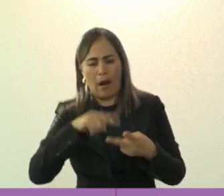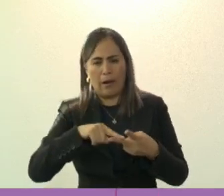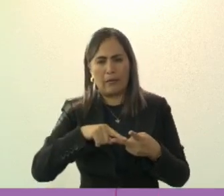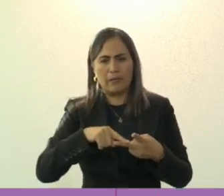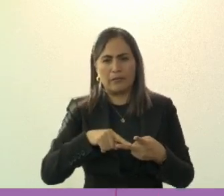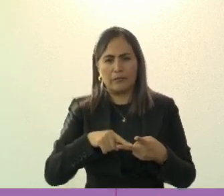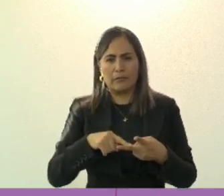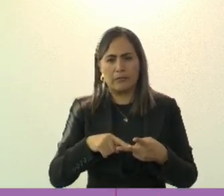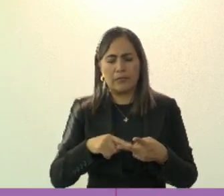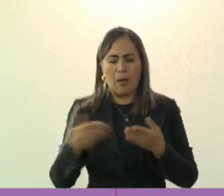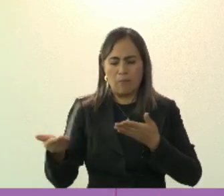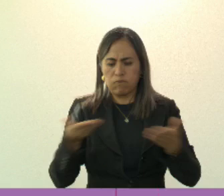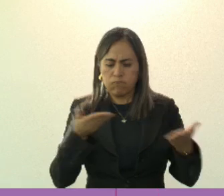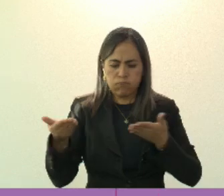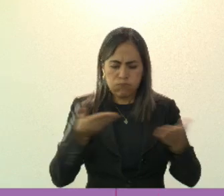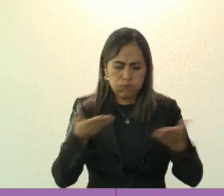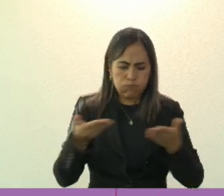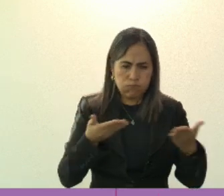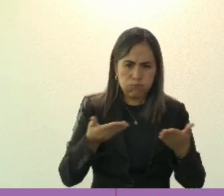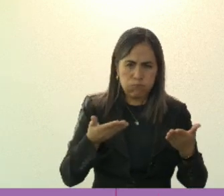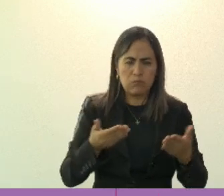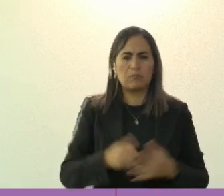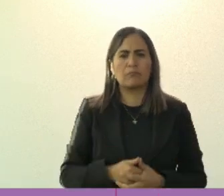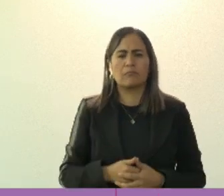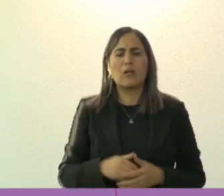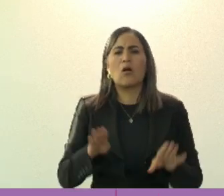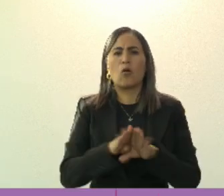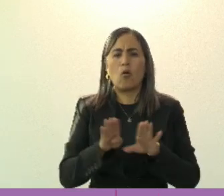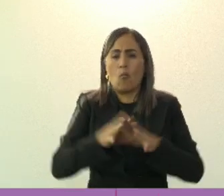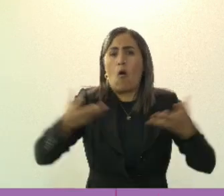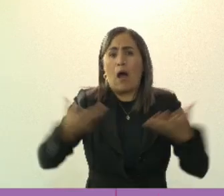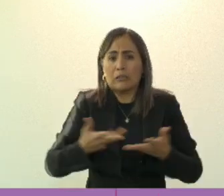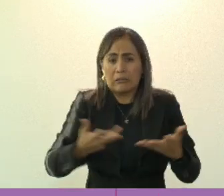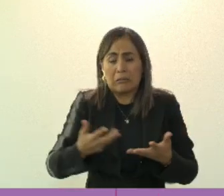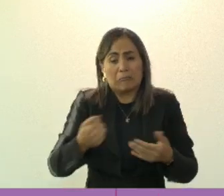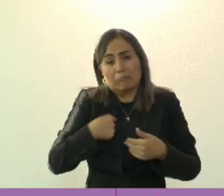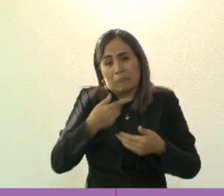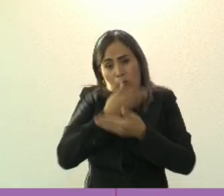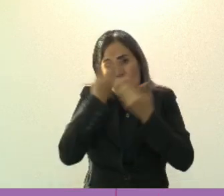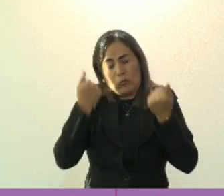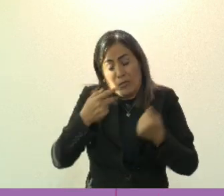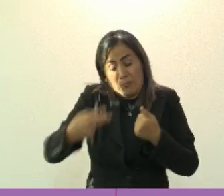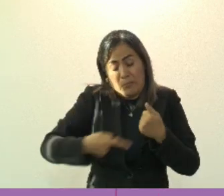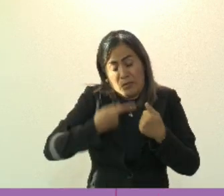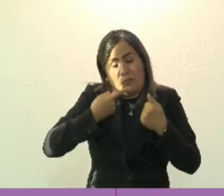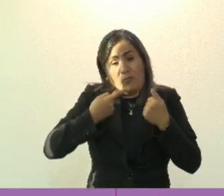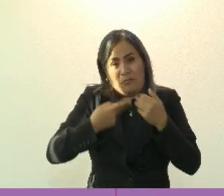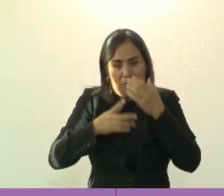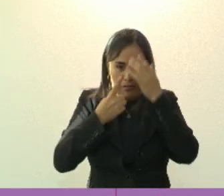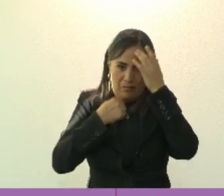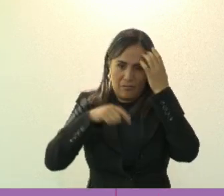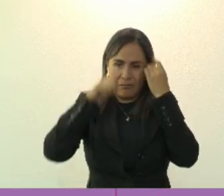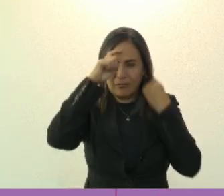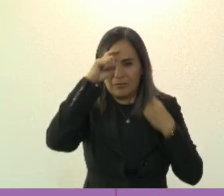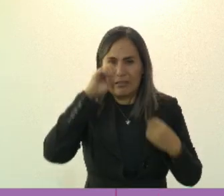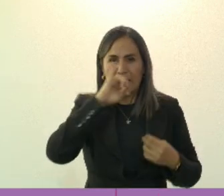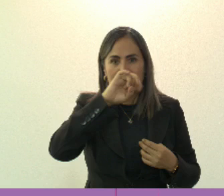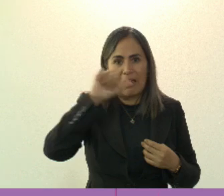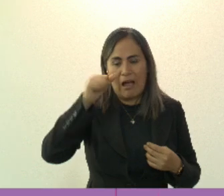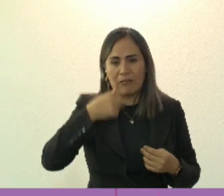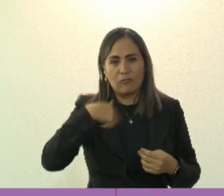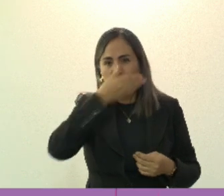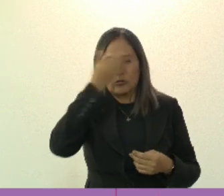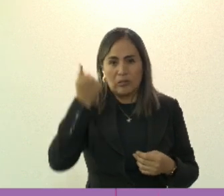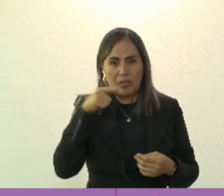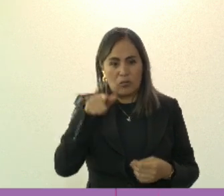a compararlos unos con otros. ¿Cómo lo van a hacer? No lo sé, no me pregunten, para mí es magia negra la inteligencia artificial, de